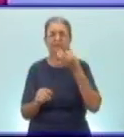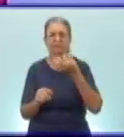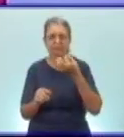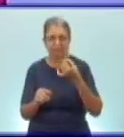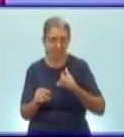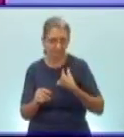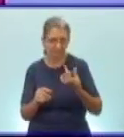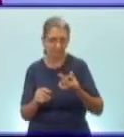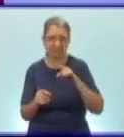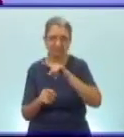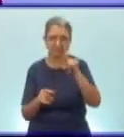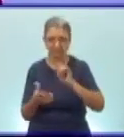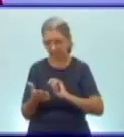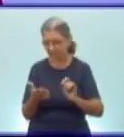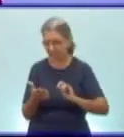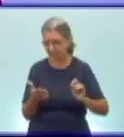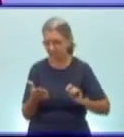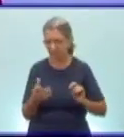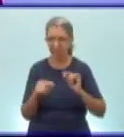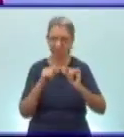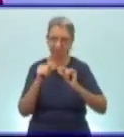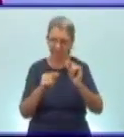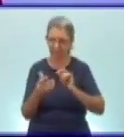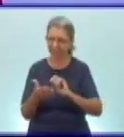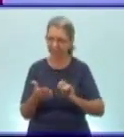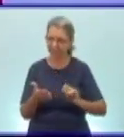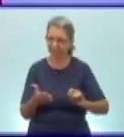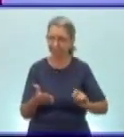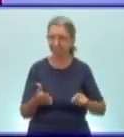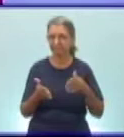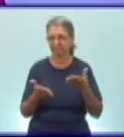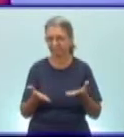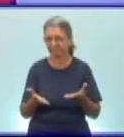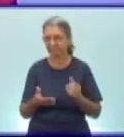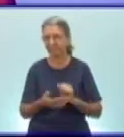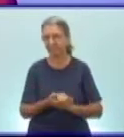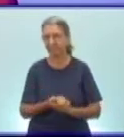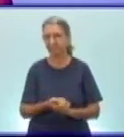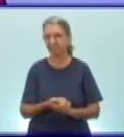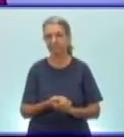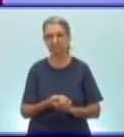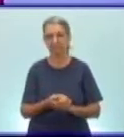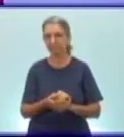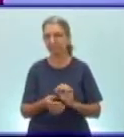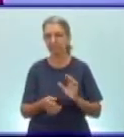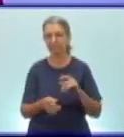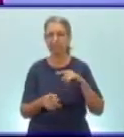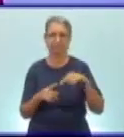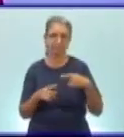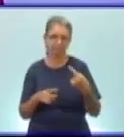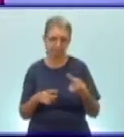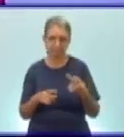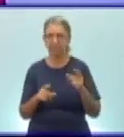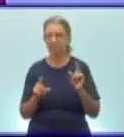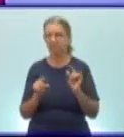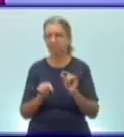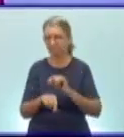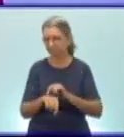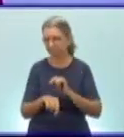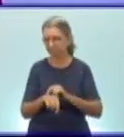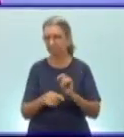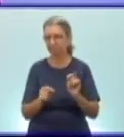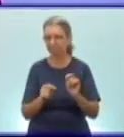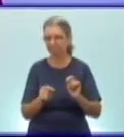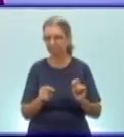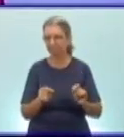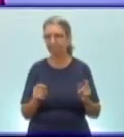tomando también la nota referida que yo les voy a estar ahí explicando, pero si no, de todas maneras yo les voy a dar el tiempo necesario para que usted tome esta